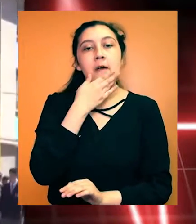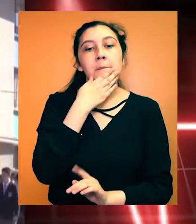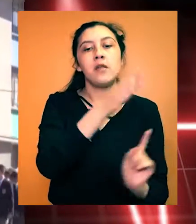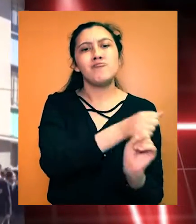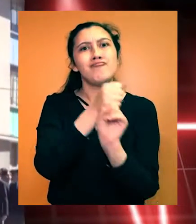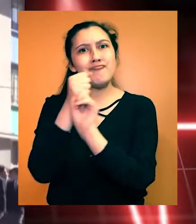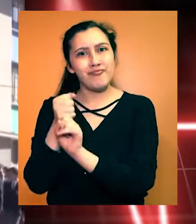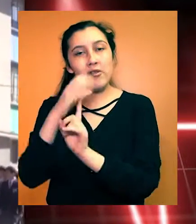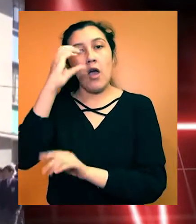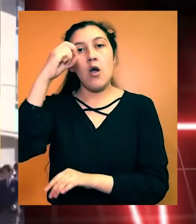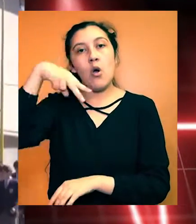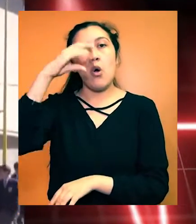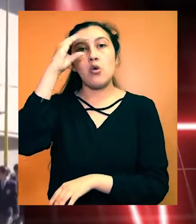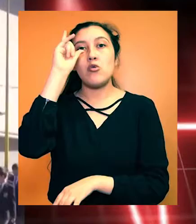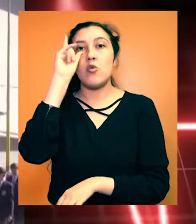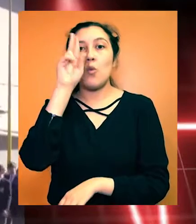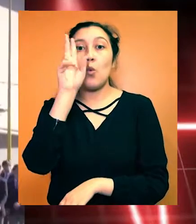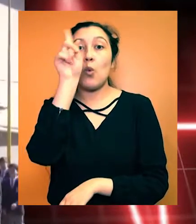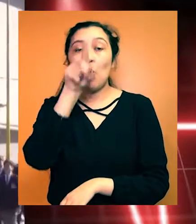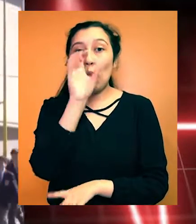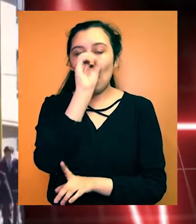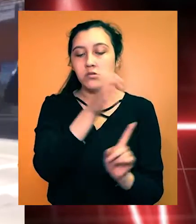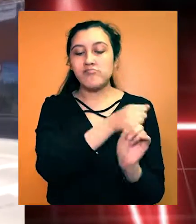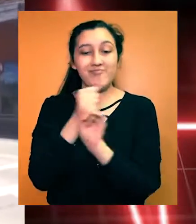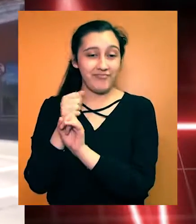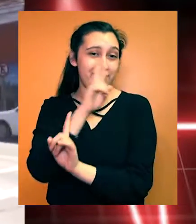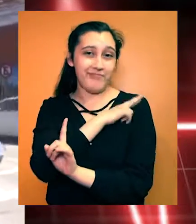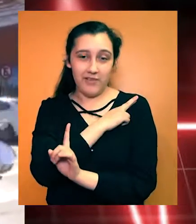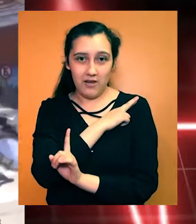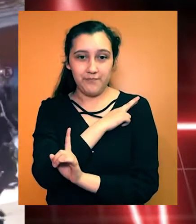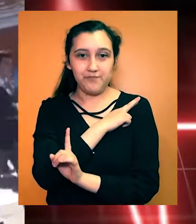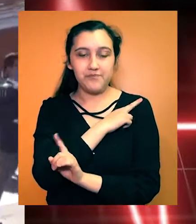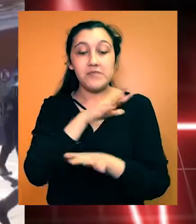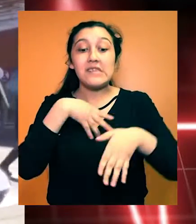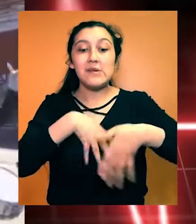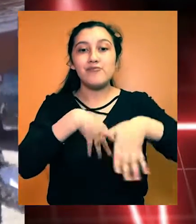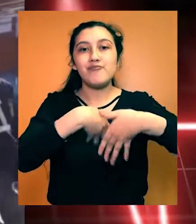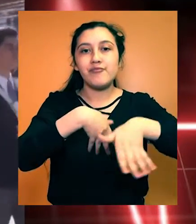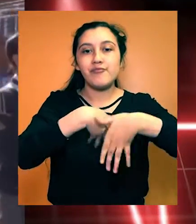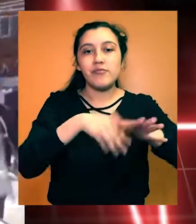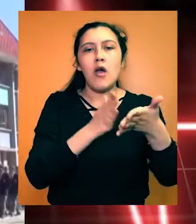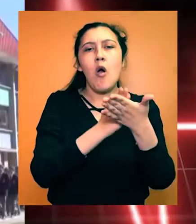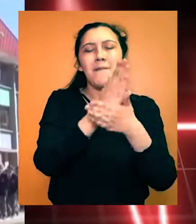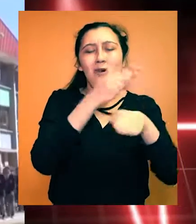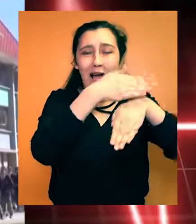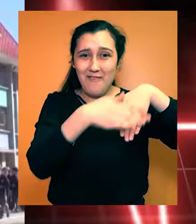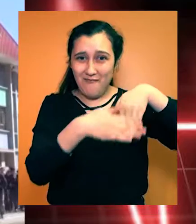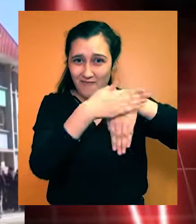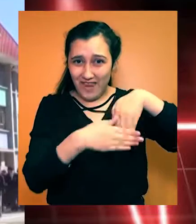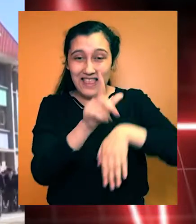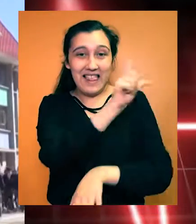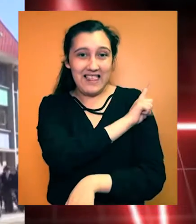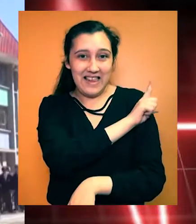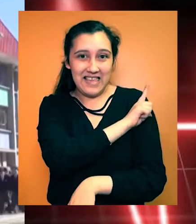quedó fuera del concurso que definirá una terna para el nuevo mandamás del establecimiento. La manifestación comenzó en el frontis